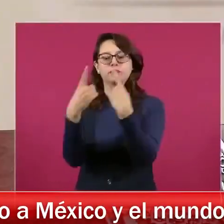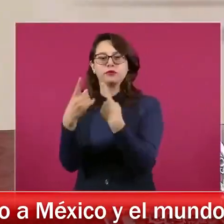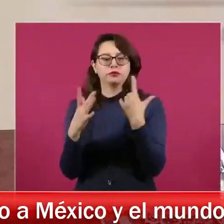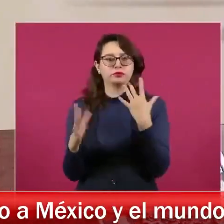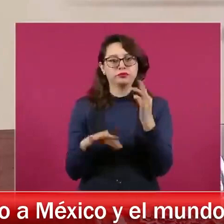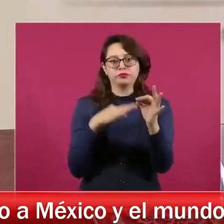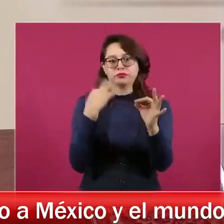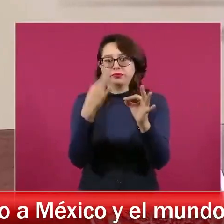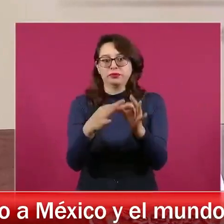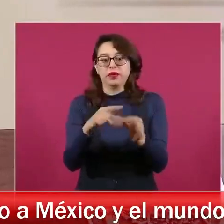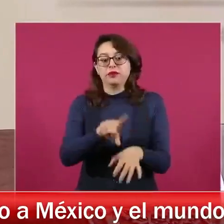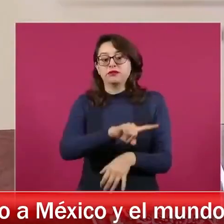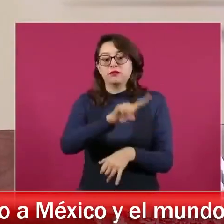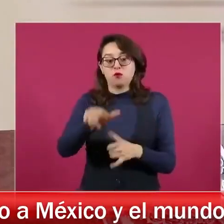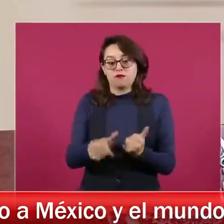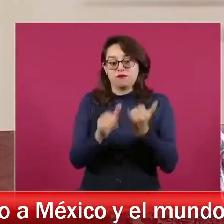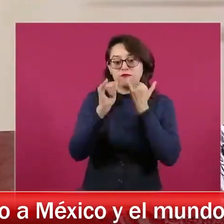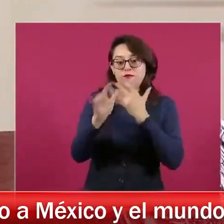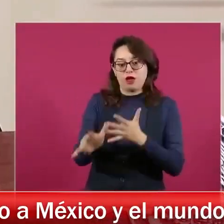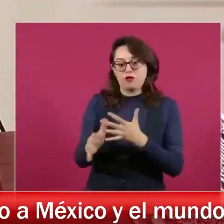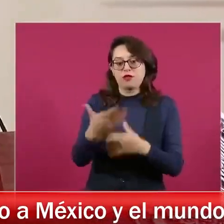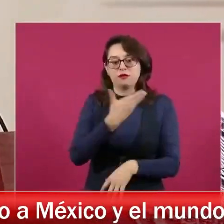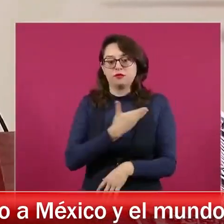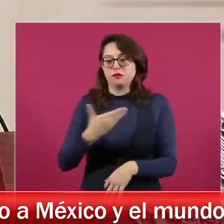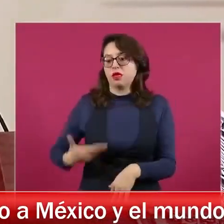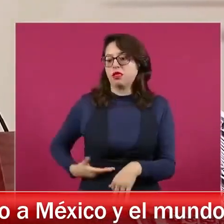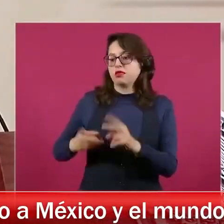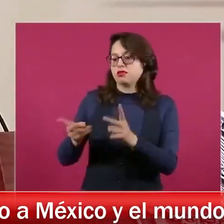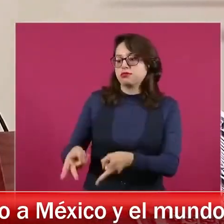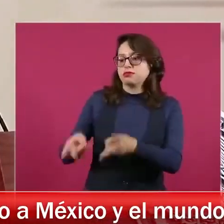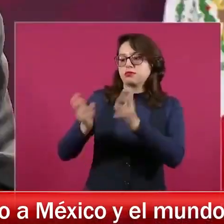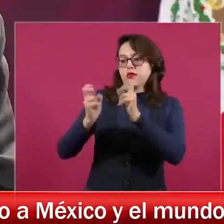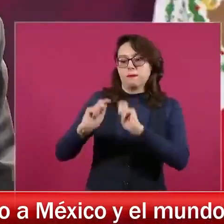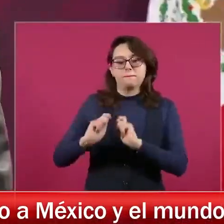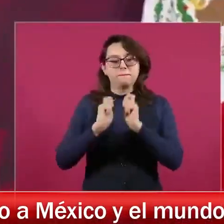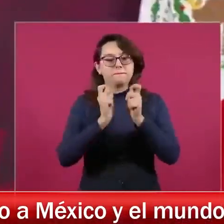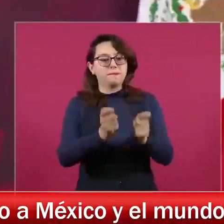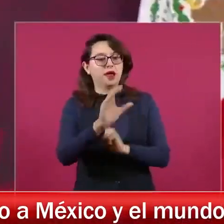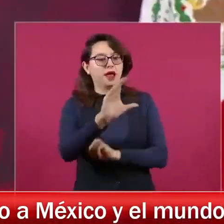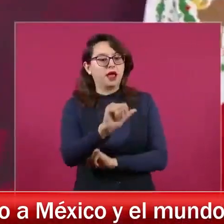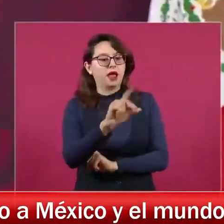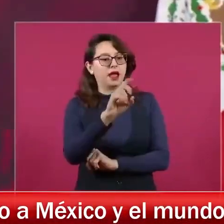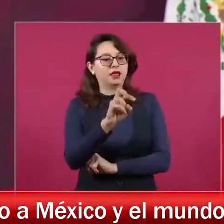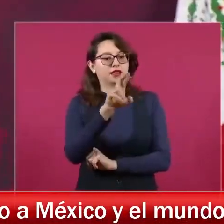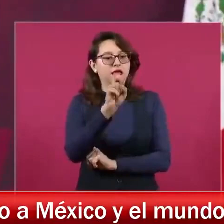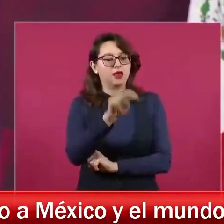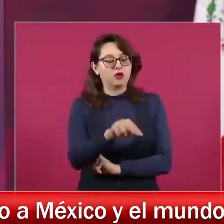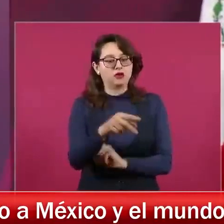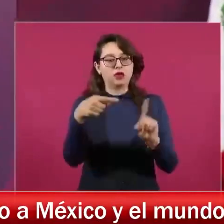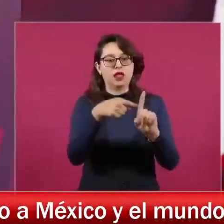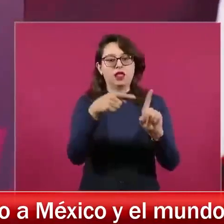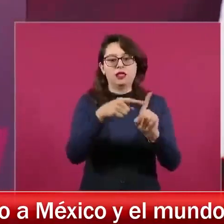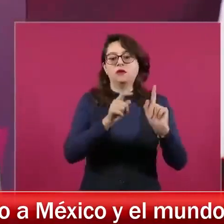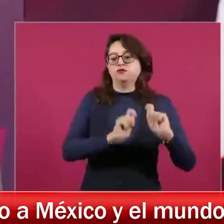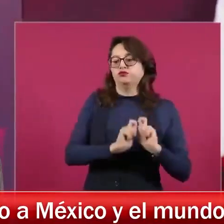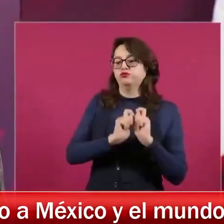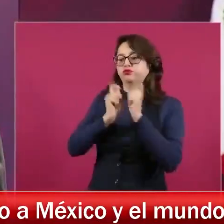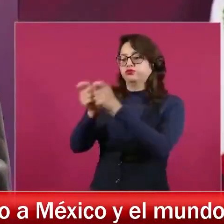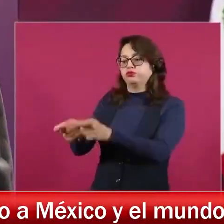entregado a la maestra Prácticamente la secretaría de educación pública